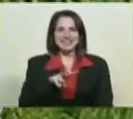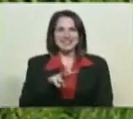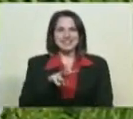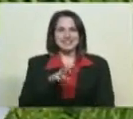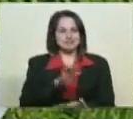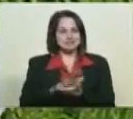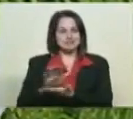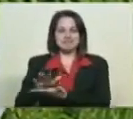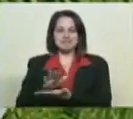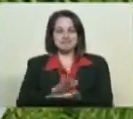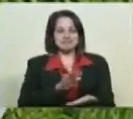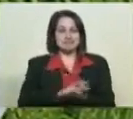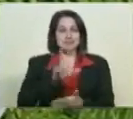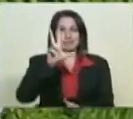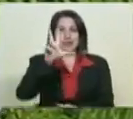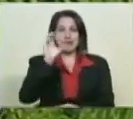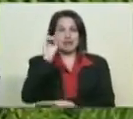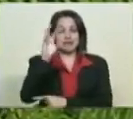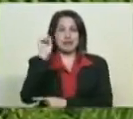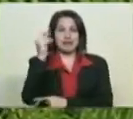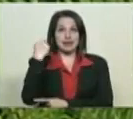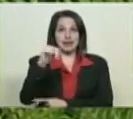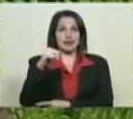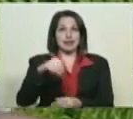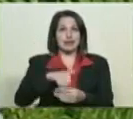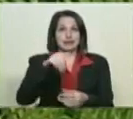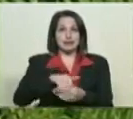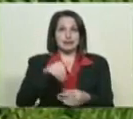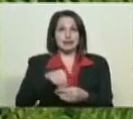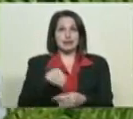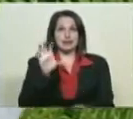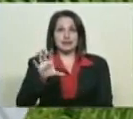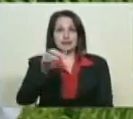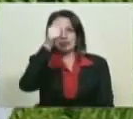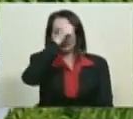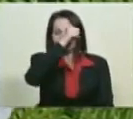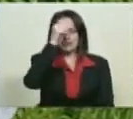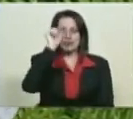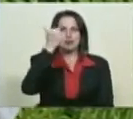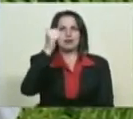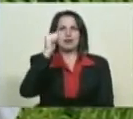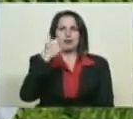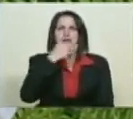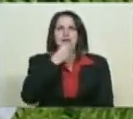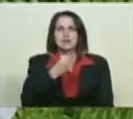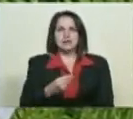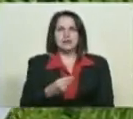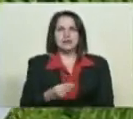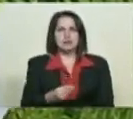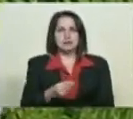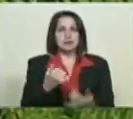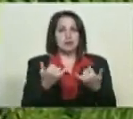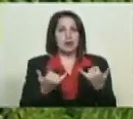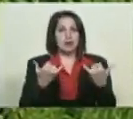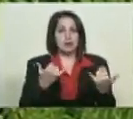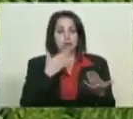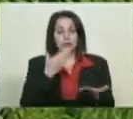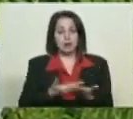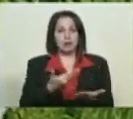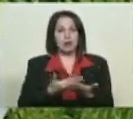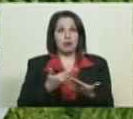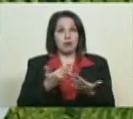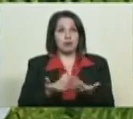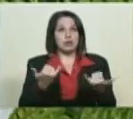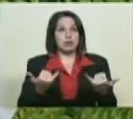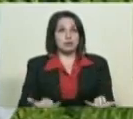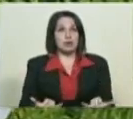esta tercera jornada electoral que se ha realizado en nuestro país este domingo 10 de diciembre. Es nuestro aporte que podemos realizar a esta hora desde la